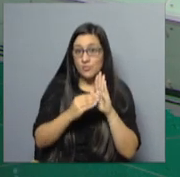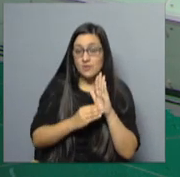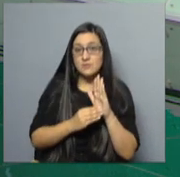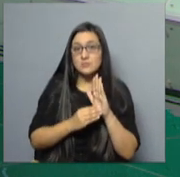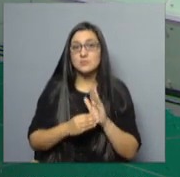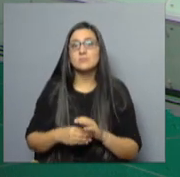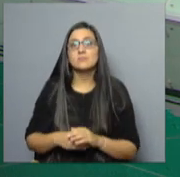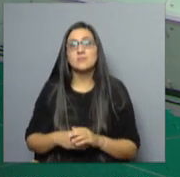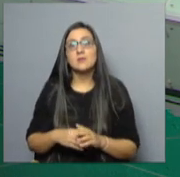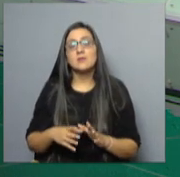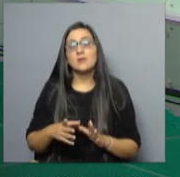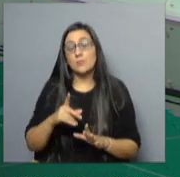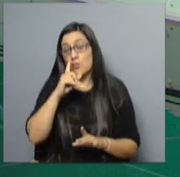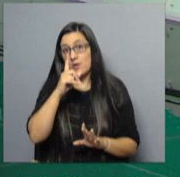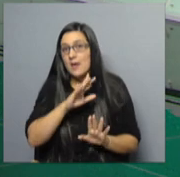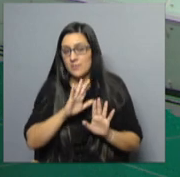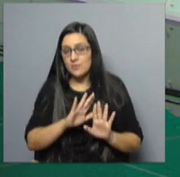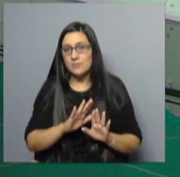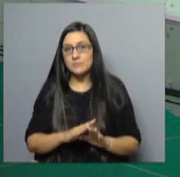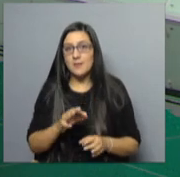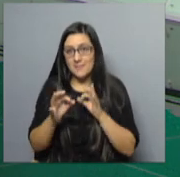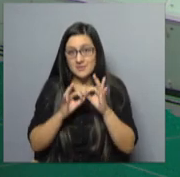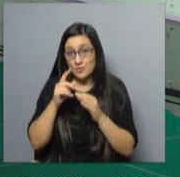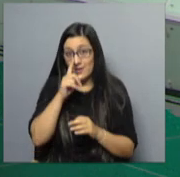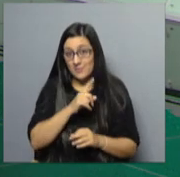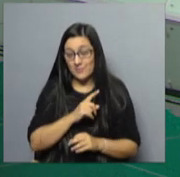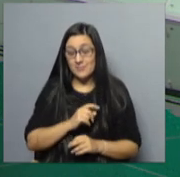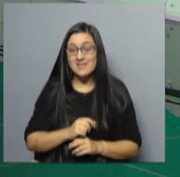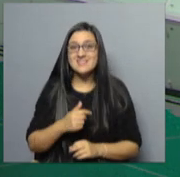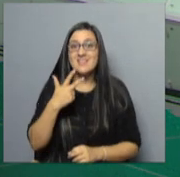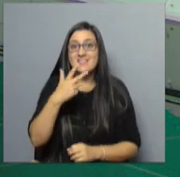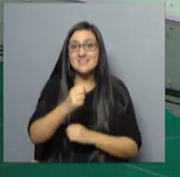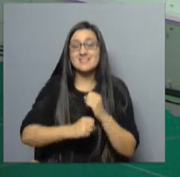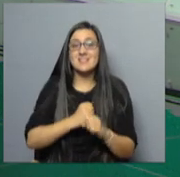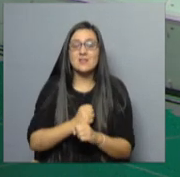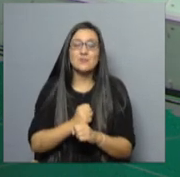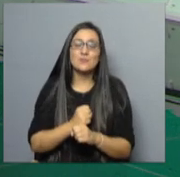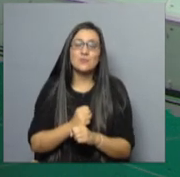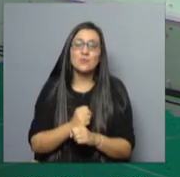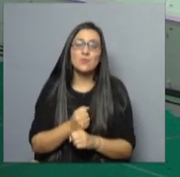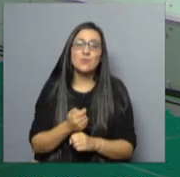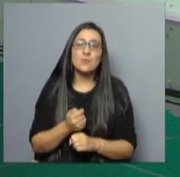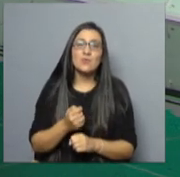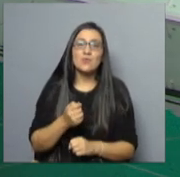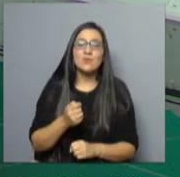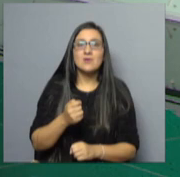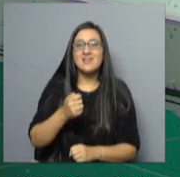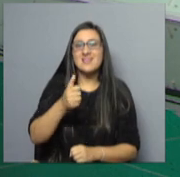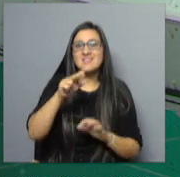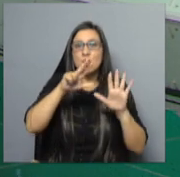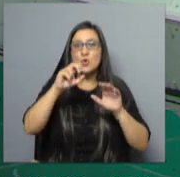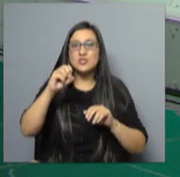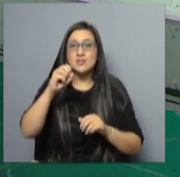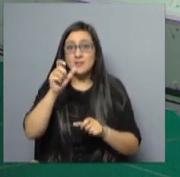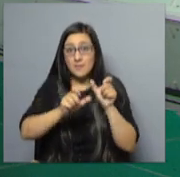una lectura sin muy a vuelo de pájaro es que si en tres años hubo cerca de 70 de 80